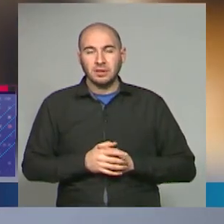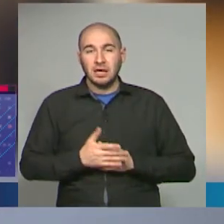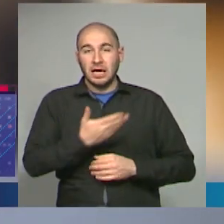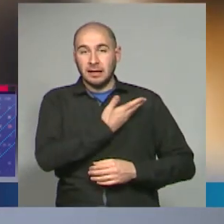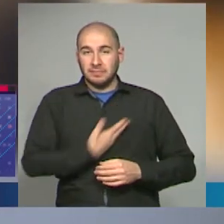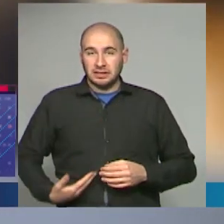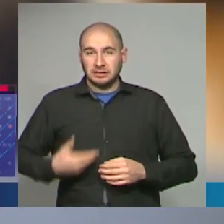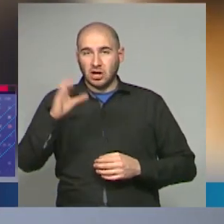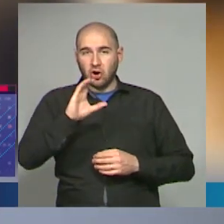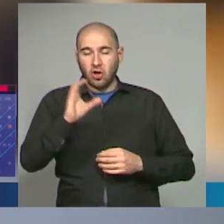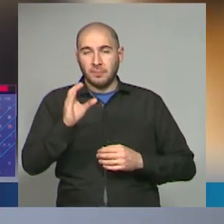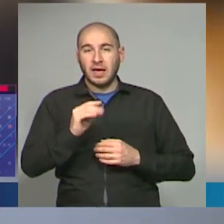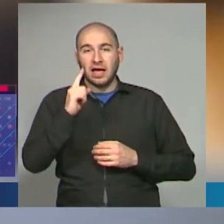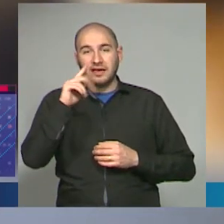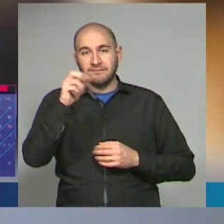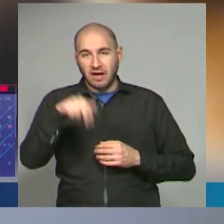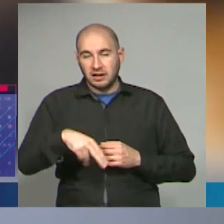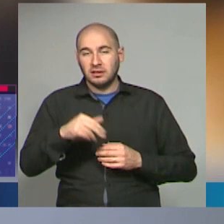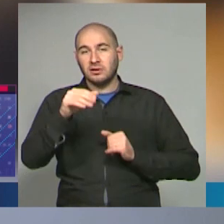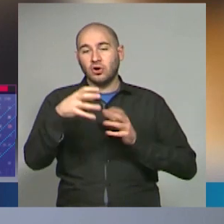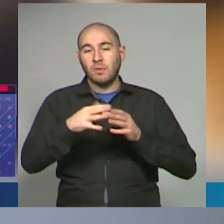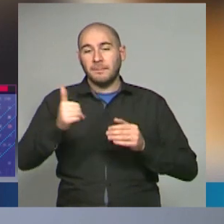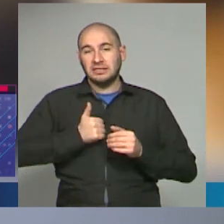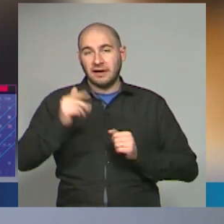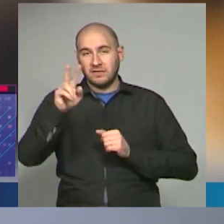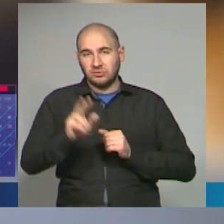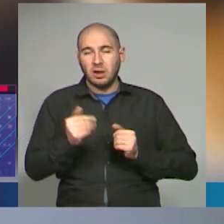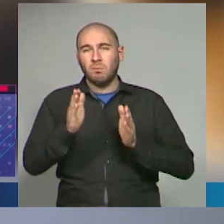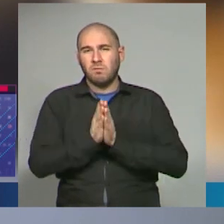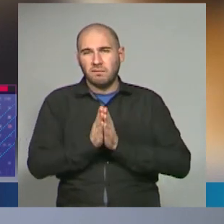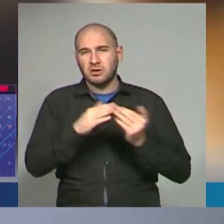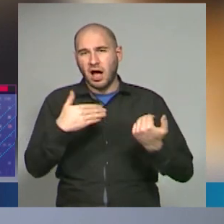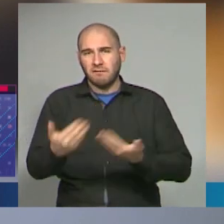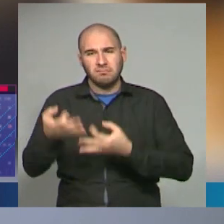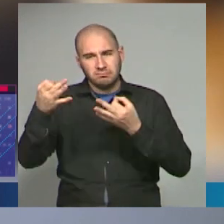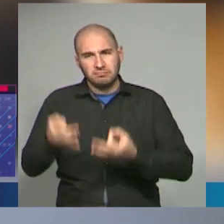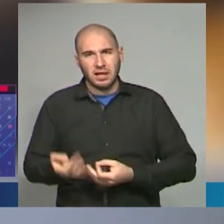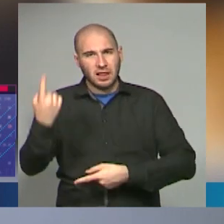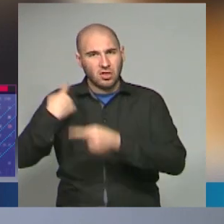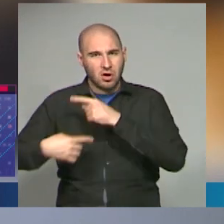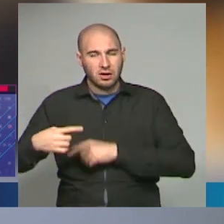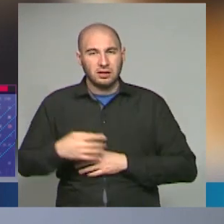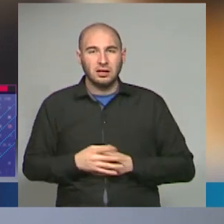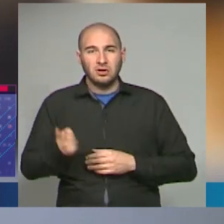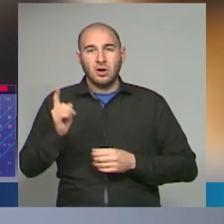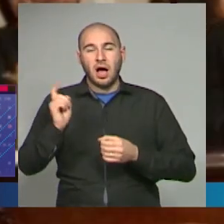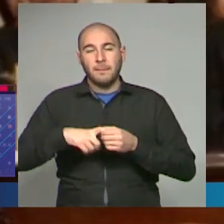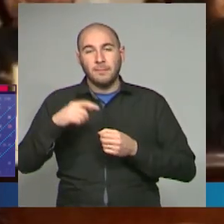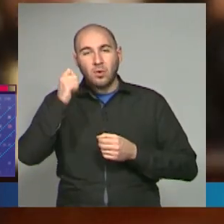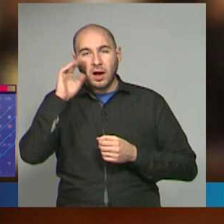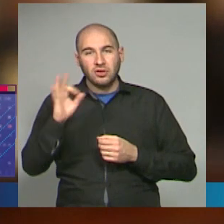el presidente colombiano Iván Duque instó a los militares venezolanos a ubicarse del lado correcto de la historia y unirse a